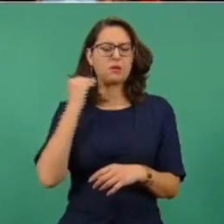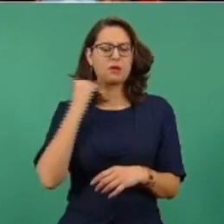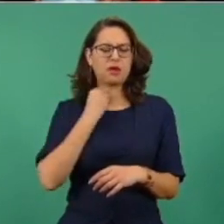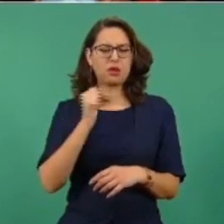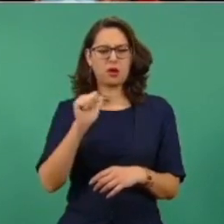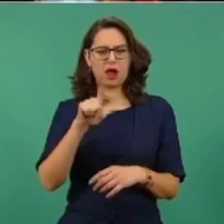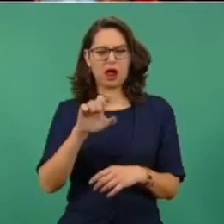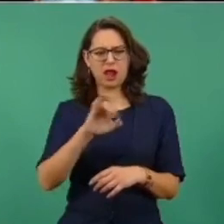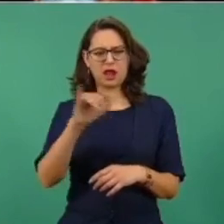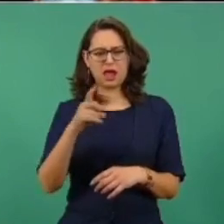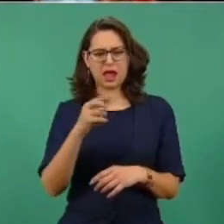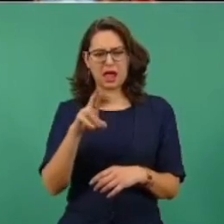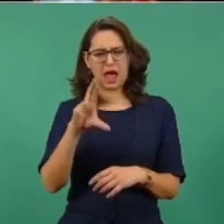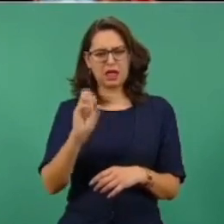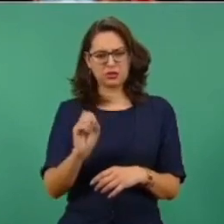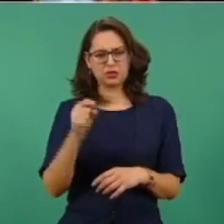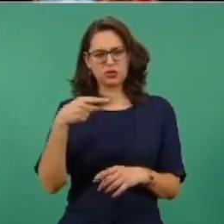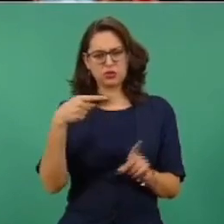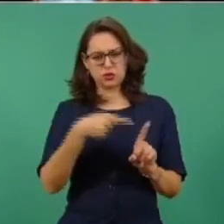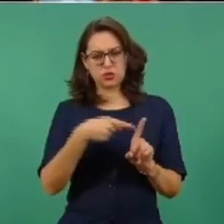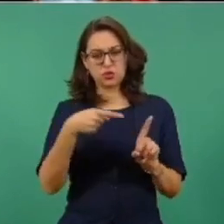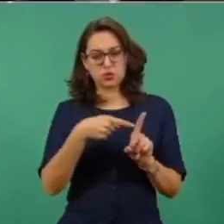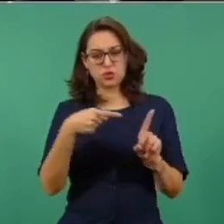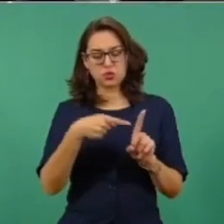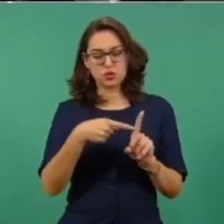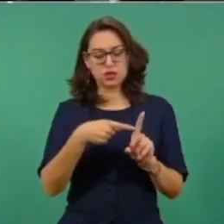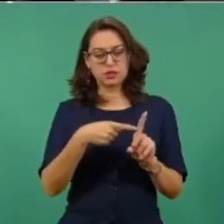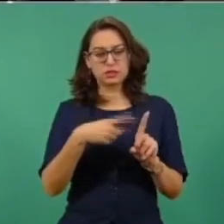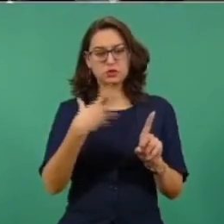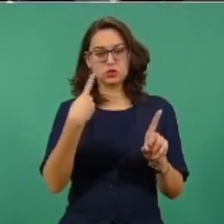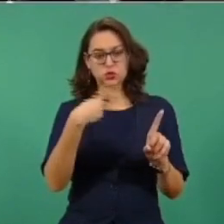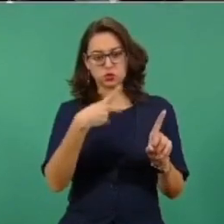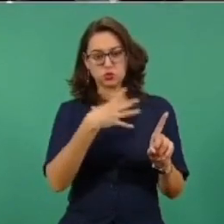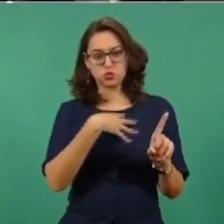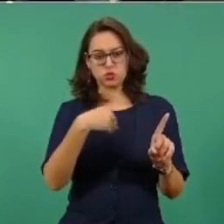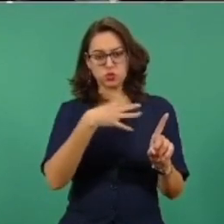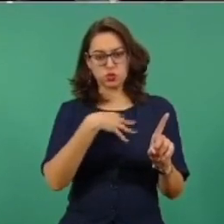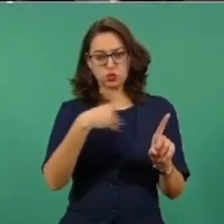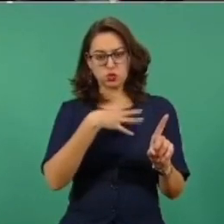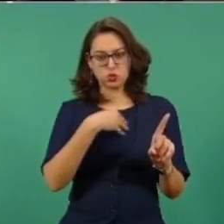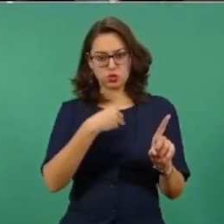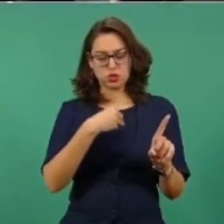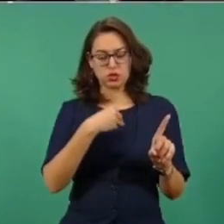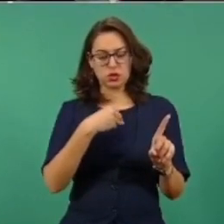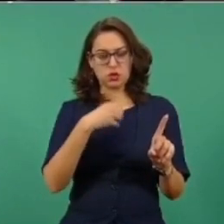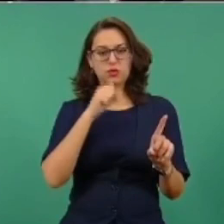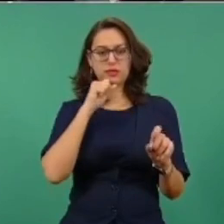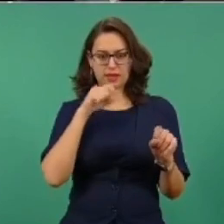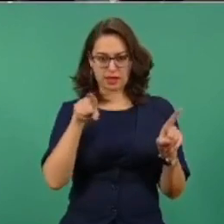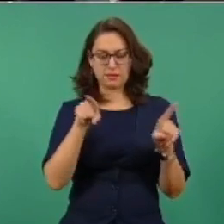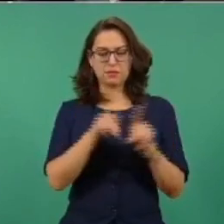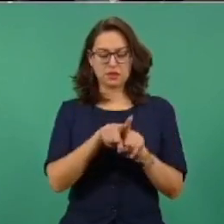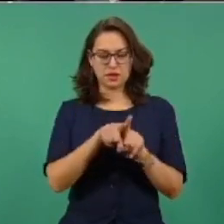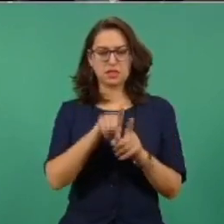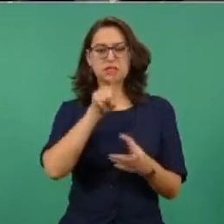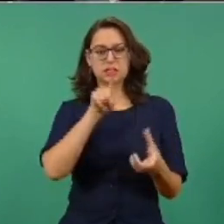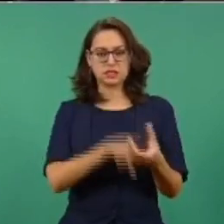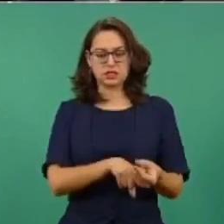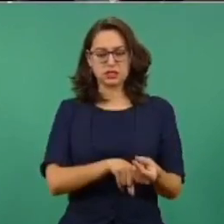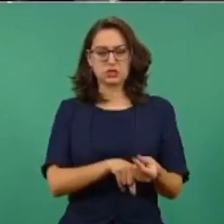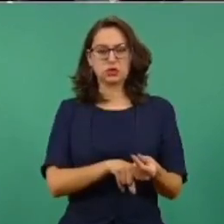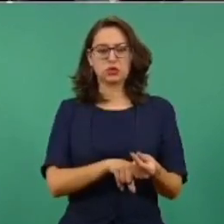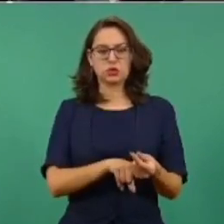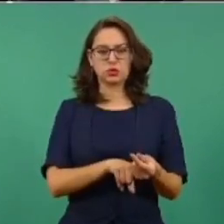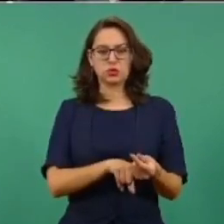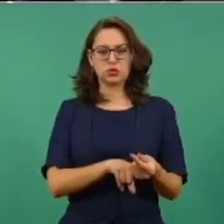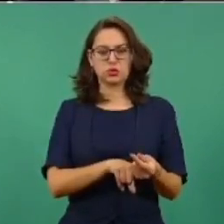tiene como mediador a su hijo Alejandro Pulido García, quien es empleado de la Secretaría